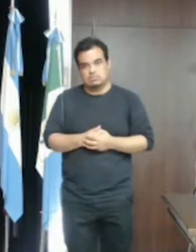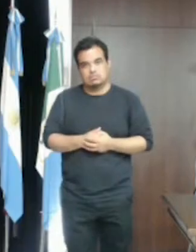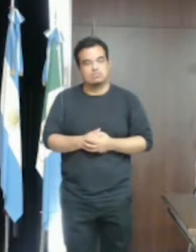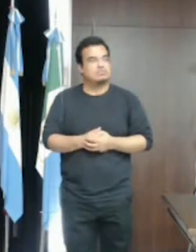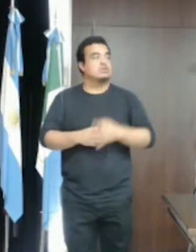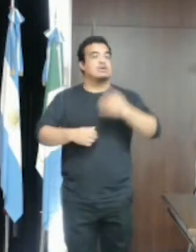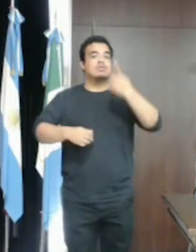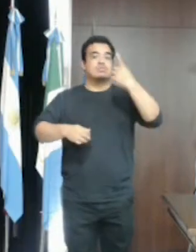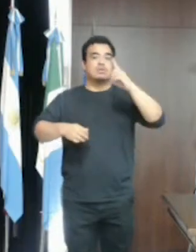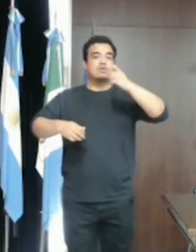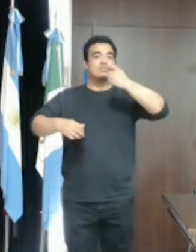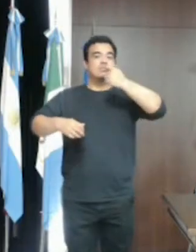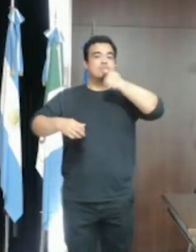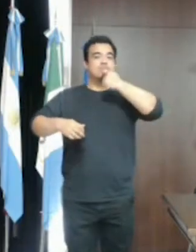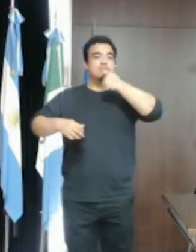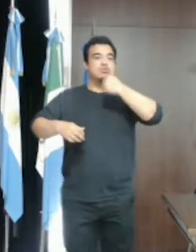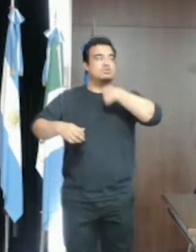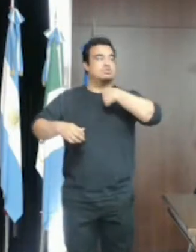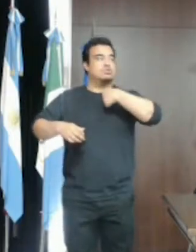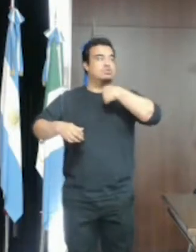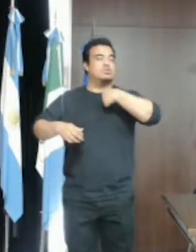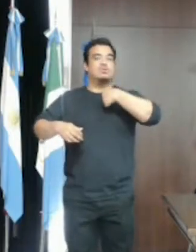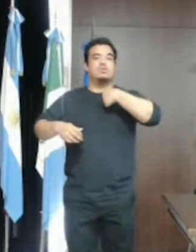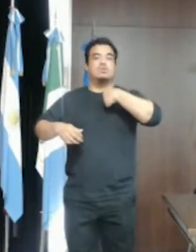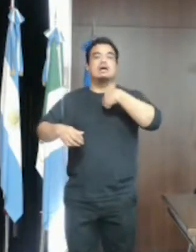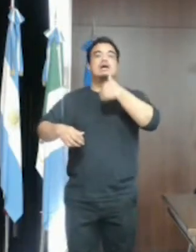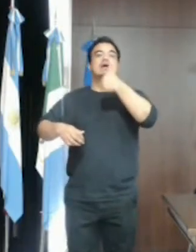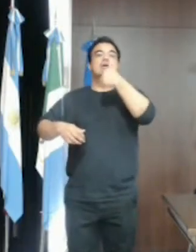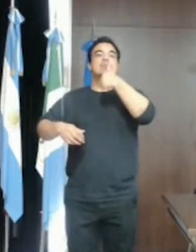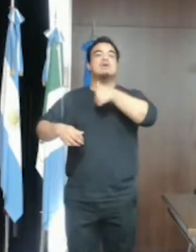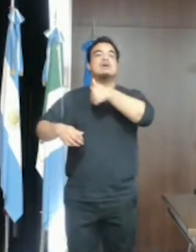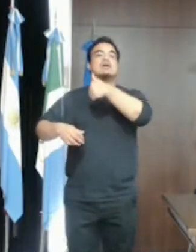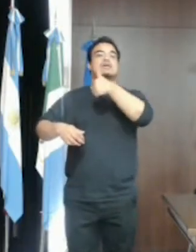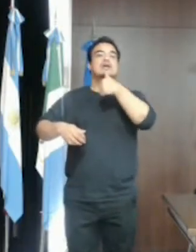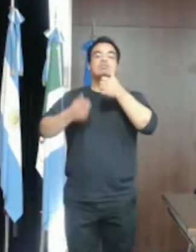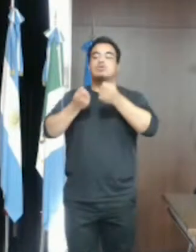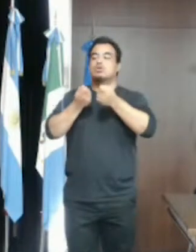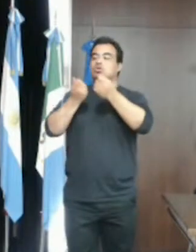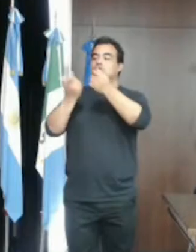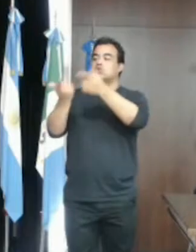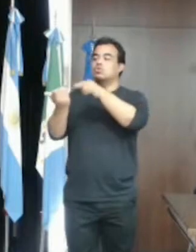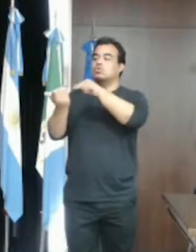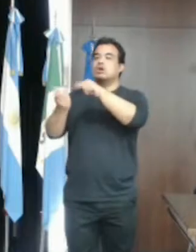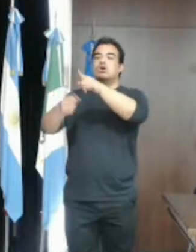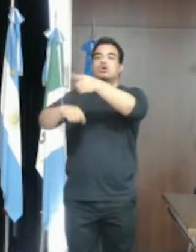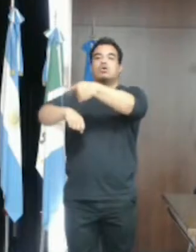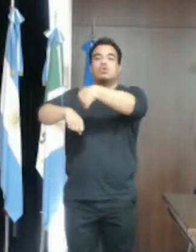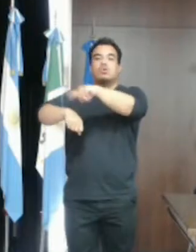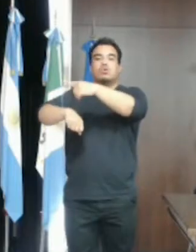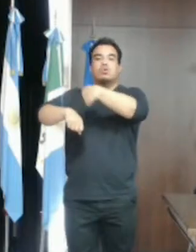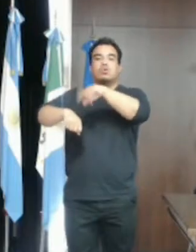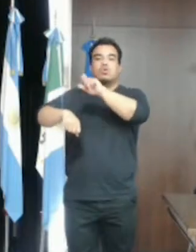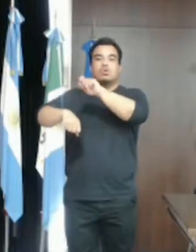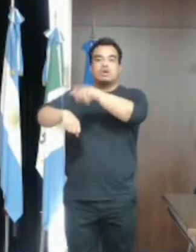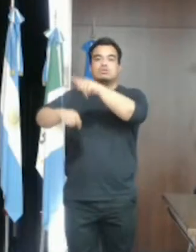Pero le facilito la analgesia suficiente, al otro día o a las horas me va a estar proyectando